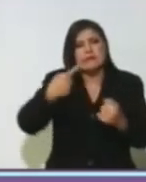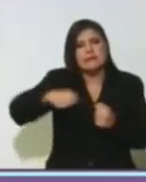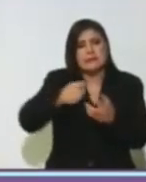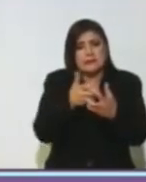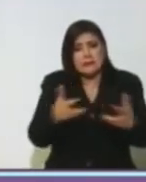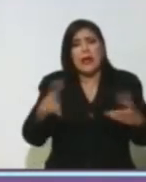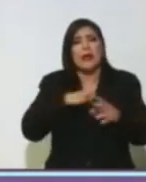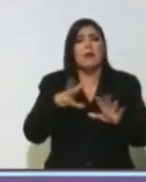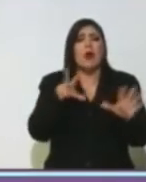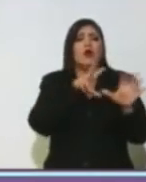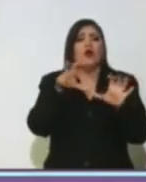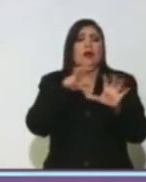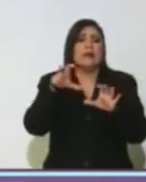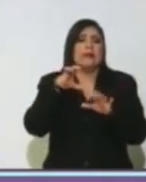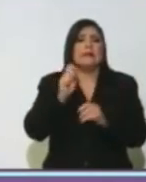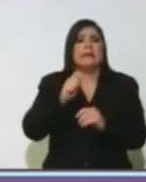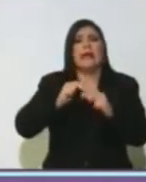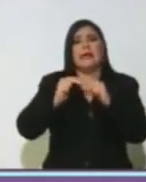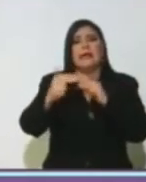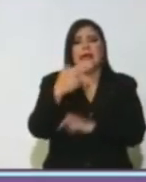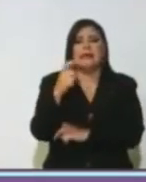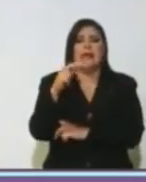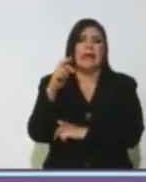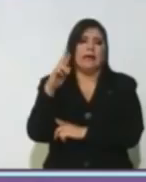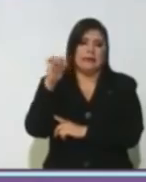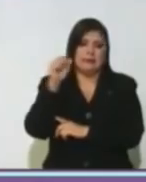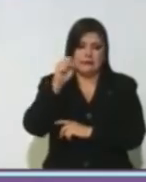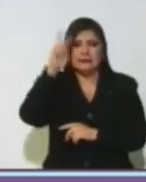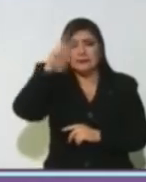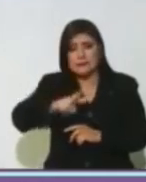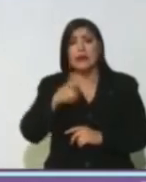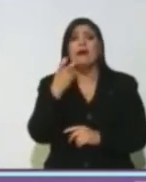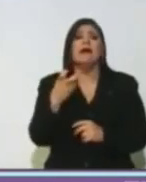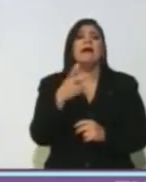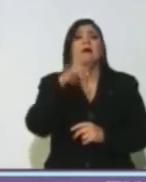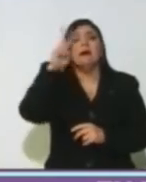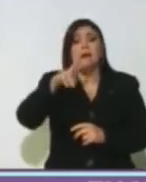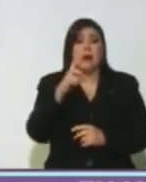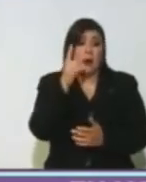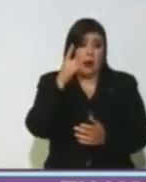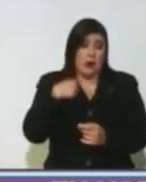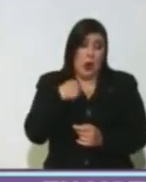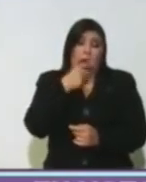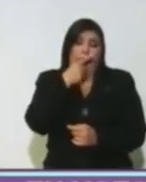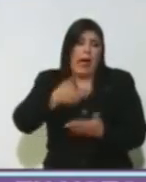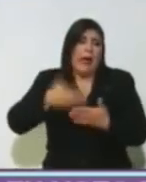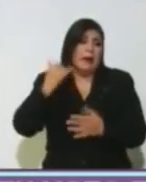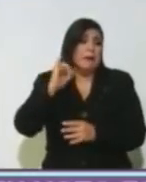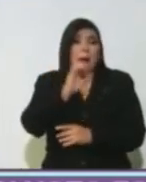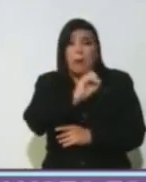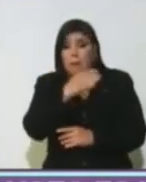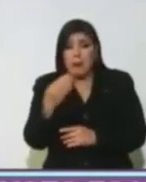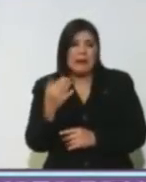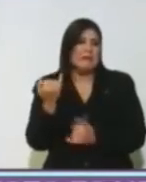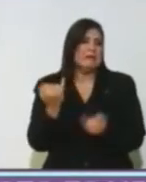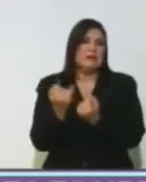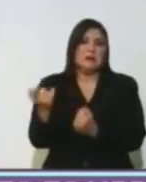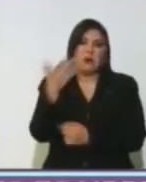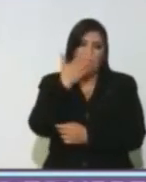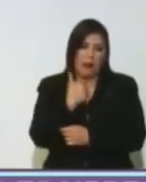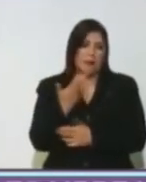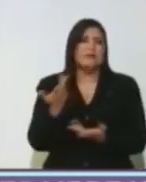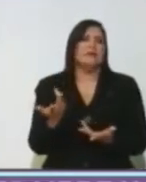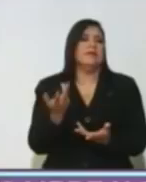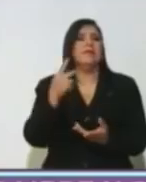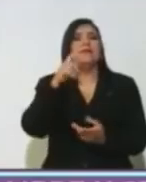esta de 800 hectáreas yo lo he dicho también convencida esa reserva que obama la tiene pero les quiero decir con toda claridad sabemos qué vamos